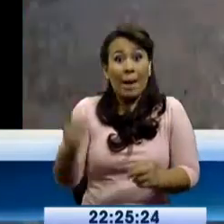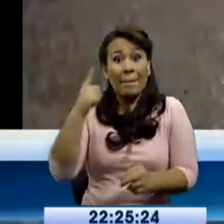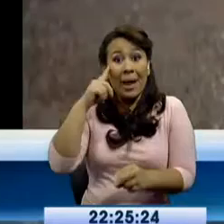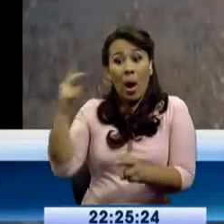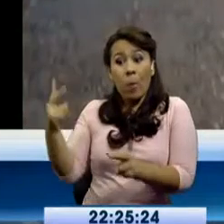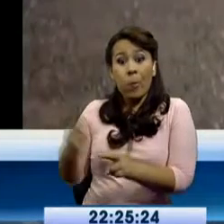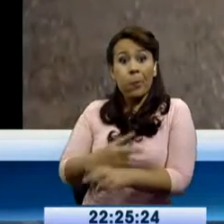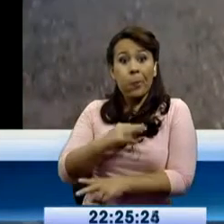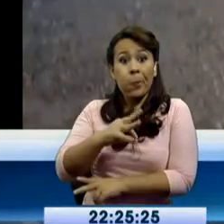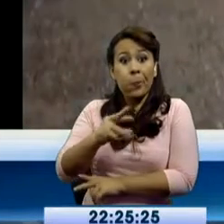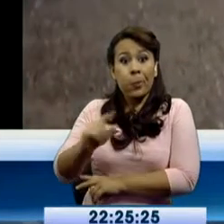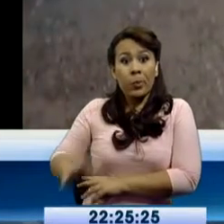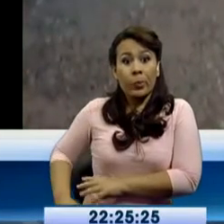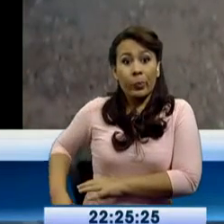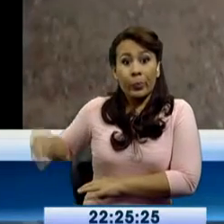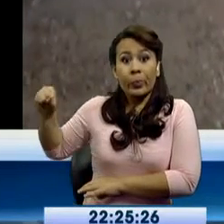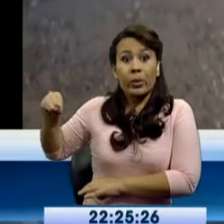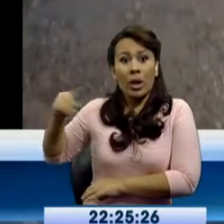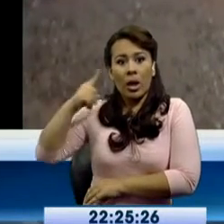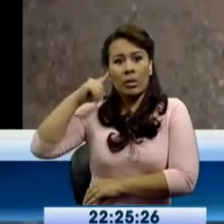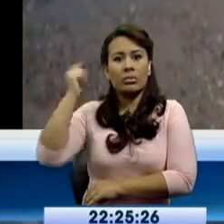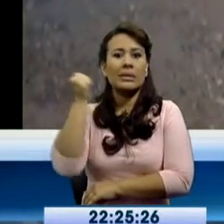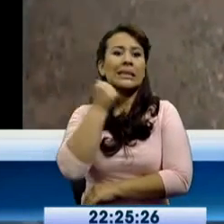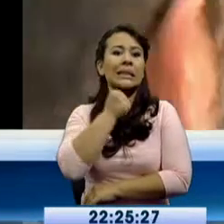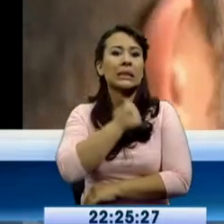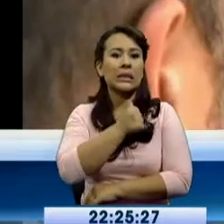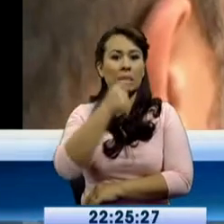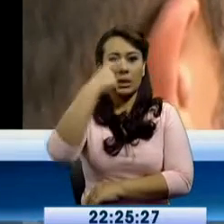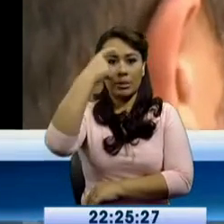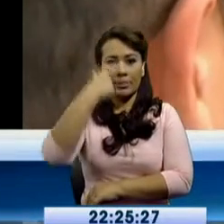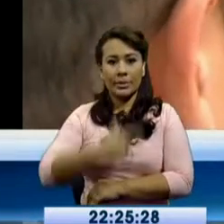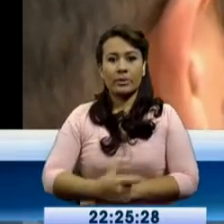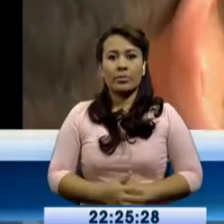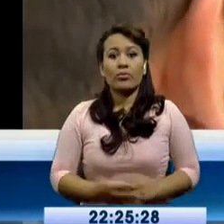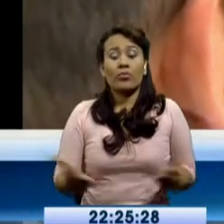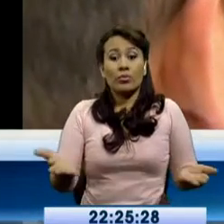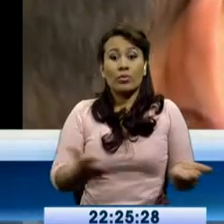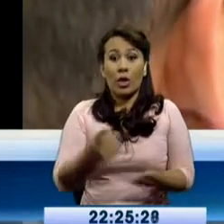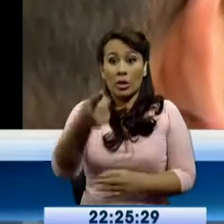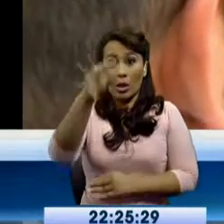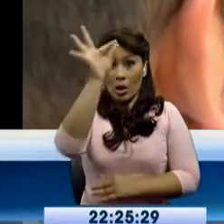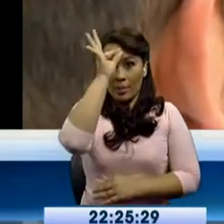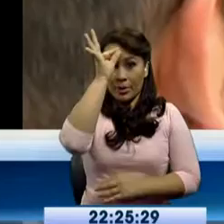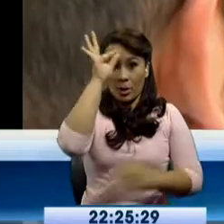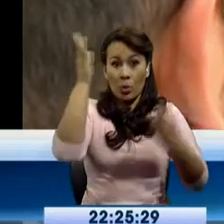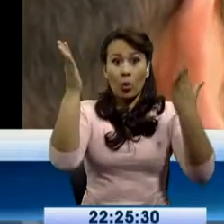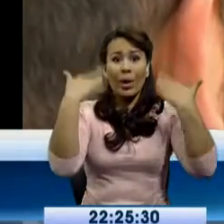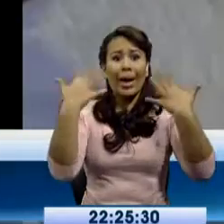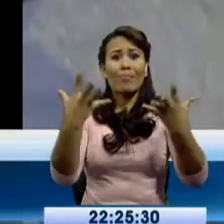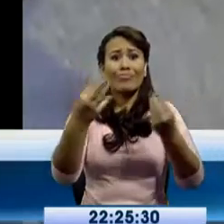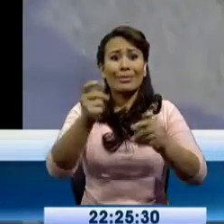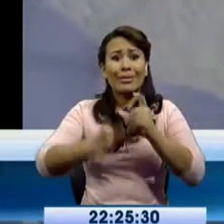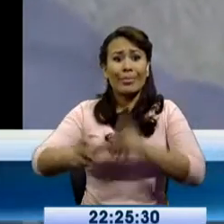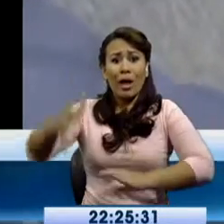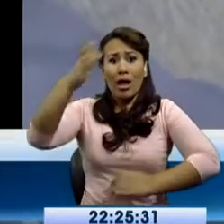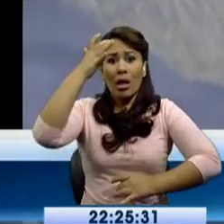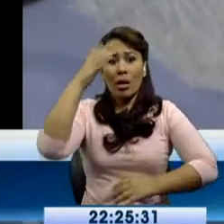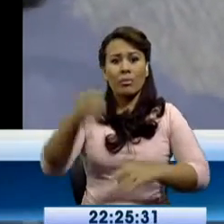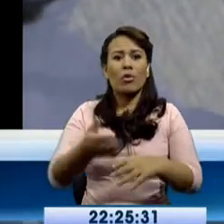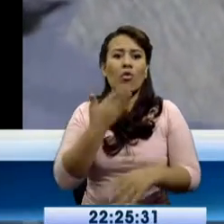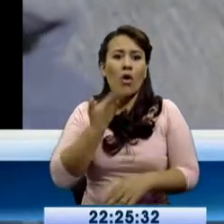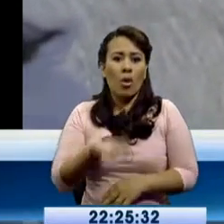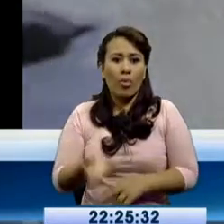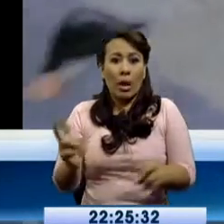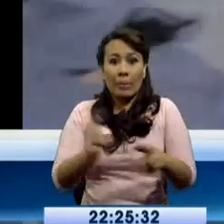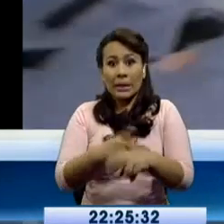delincuencia para cometer asaltos y someter a sus víctimas. En el Hospital Guayaquil se ha atendido innumerables casos con